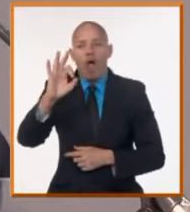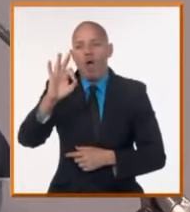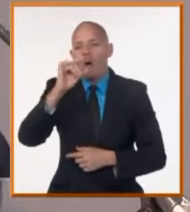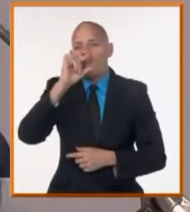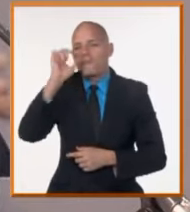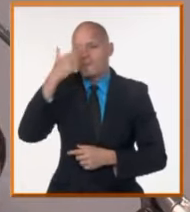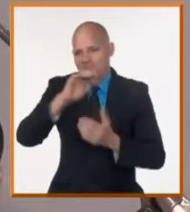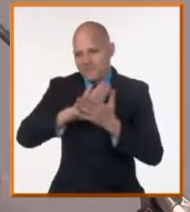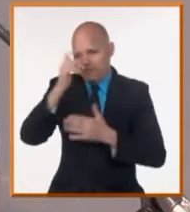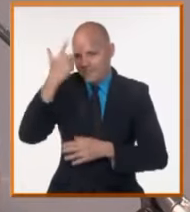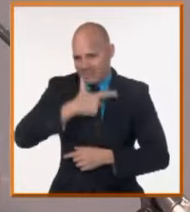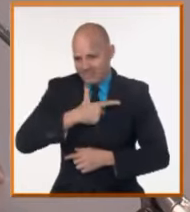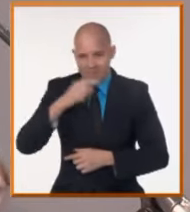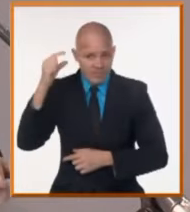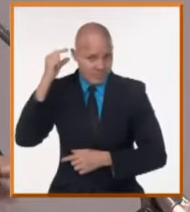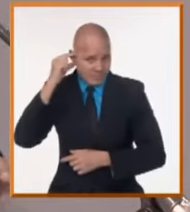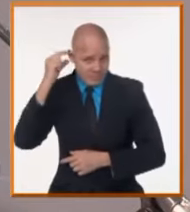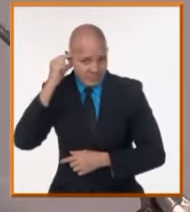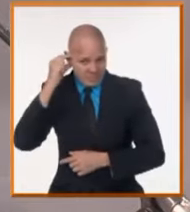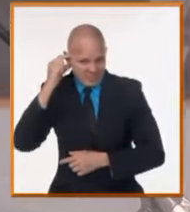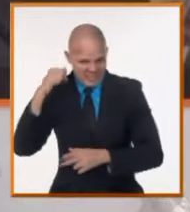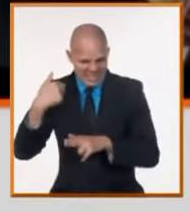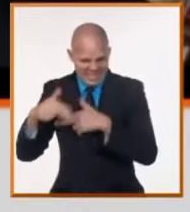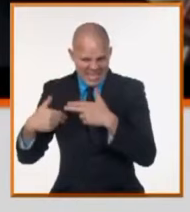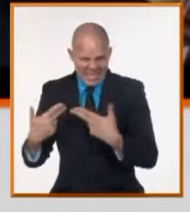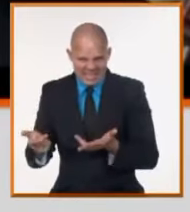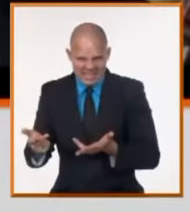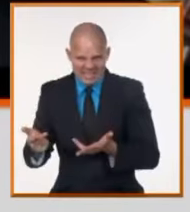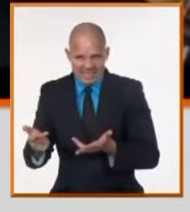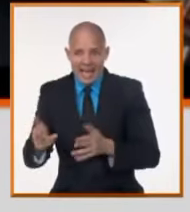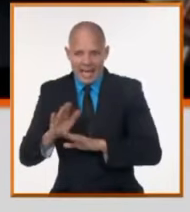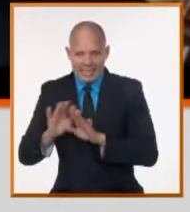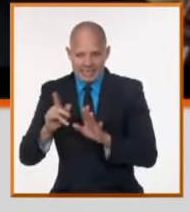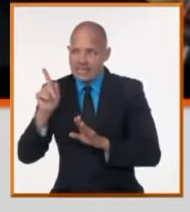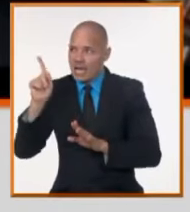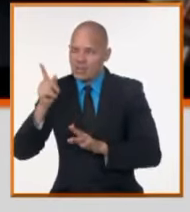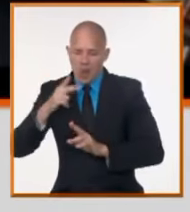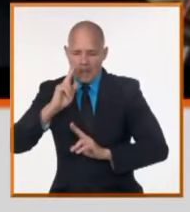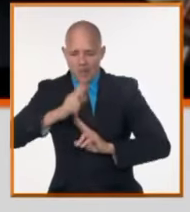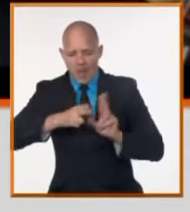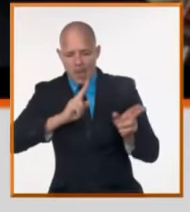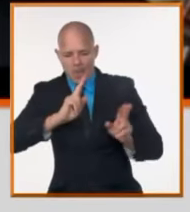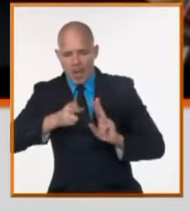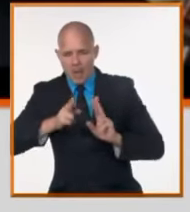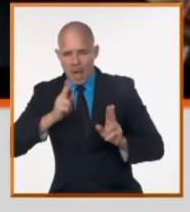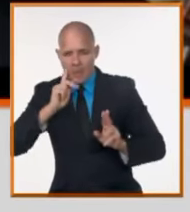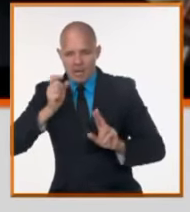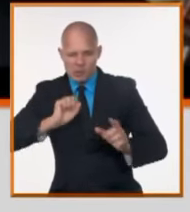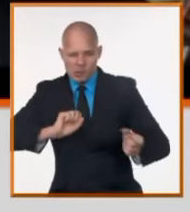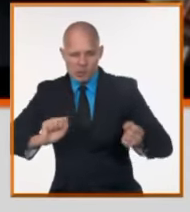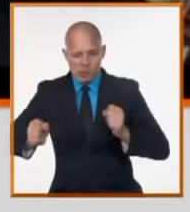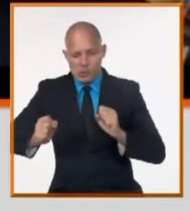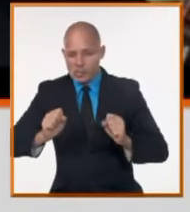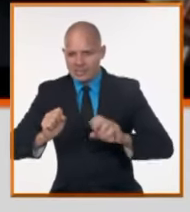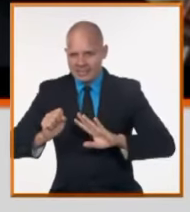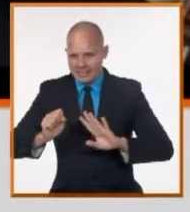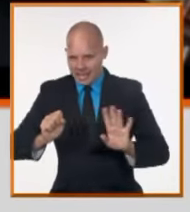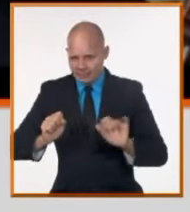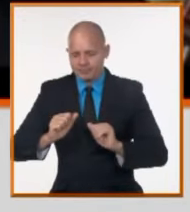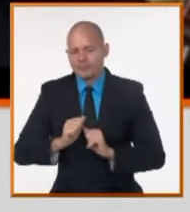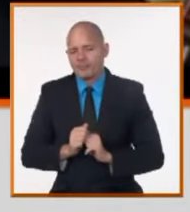al de W. Bush, quien logró establecer un antes y un después que lo ubicábamos, estábamos en Venezuela en ese